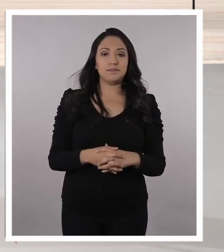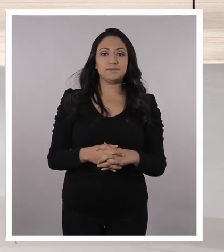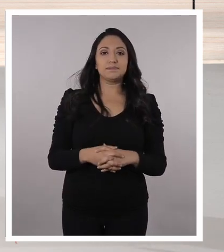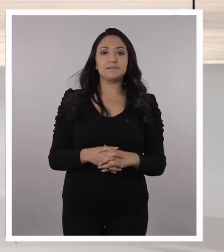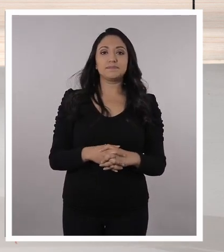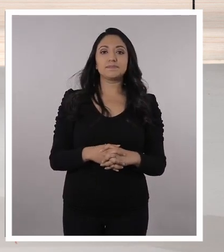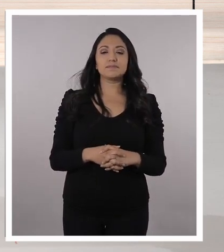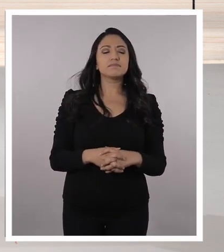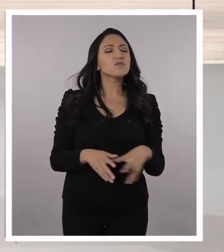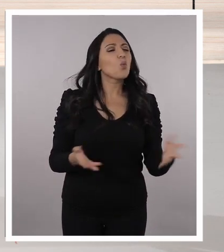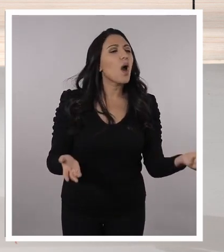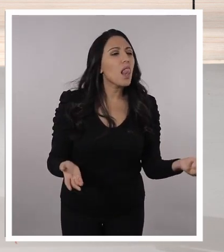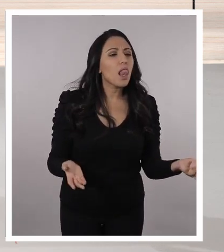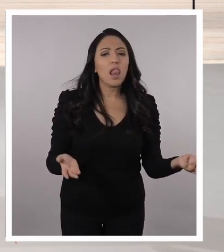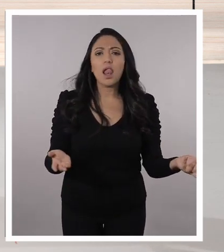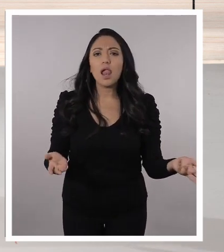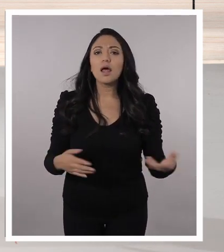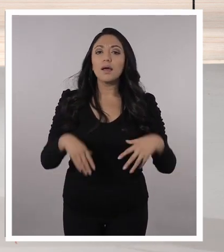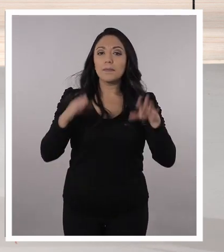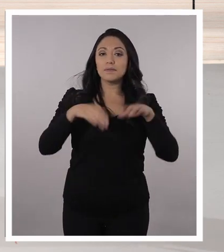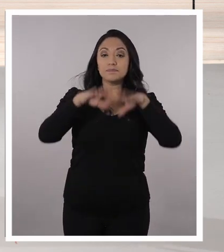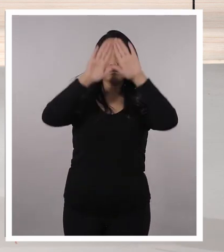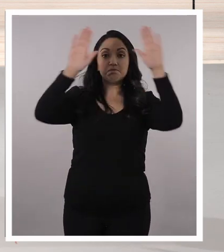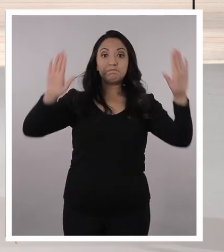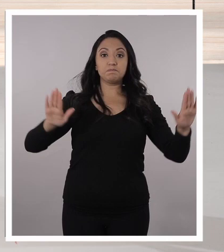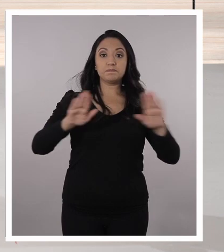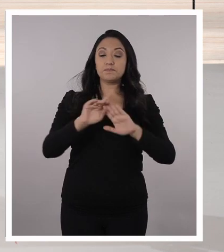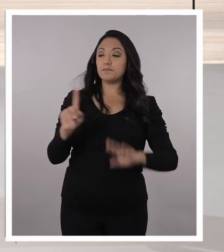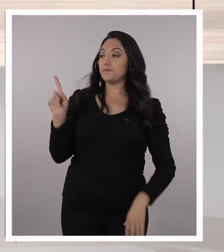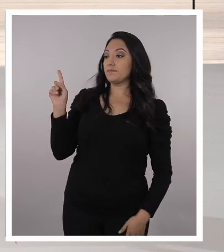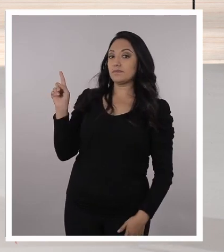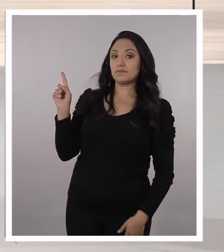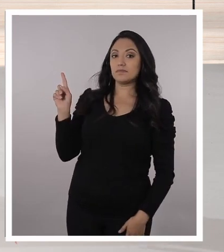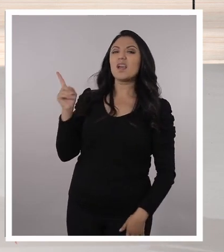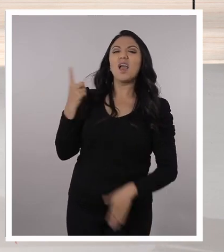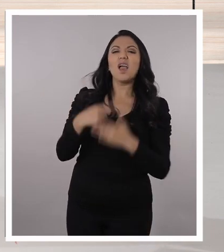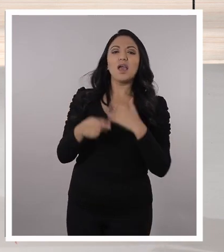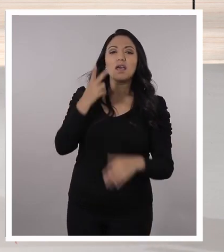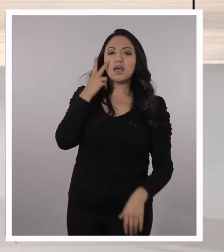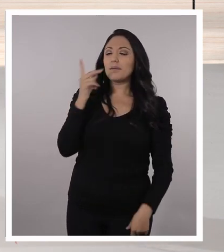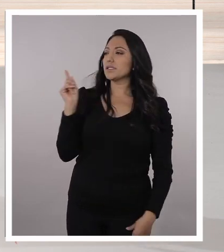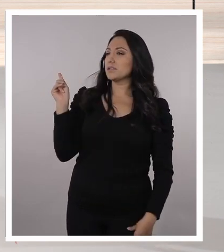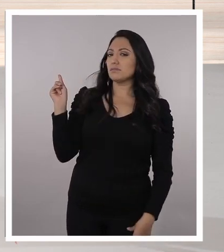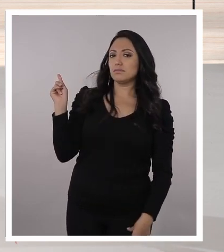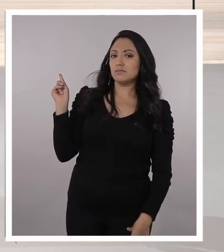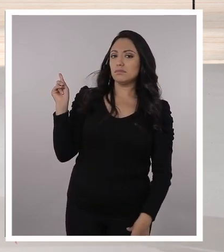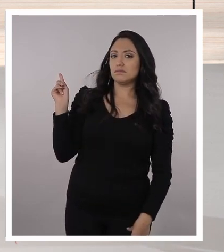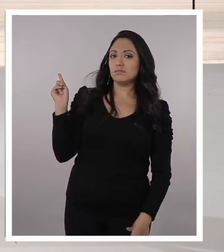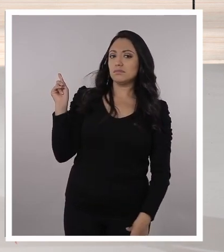profe. ¿Cuál es? Observemos nuestra pizarra. ¿Qué observamos ahí?